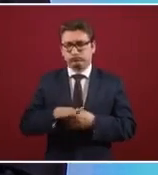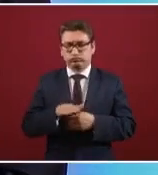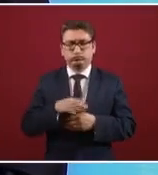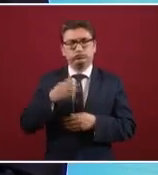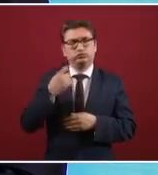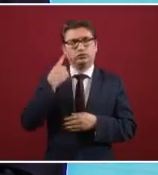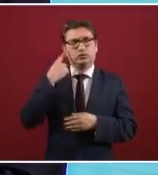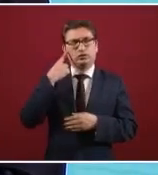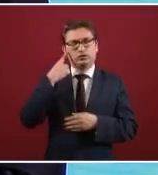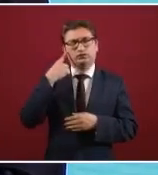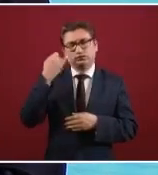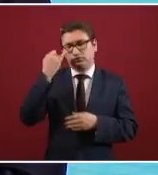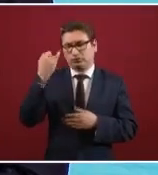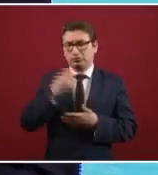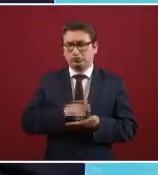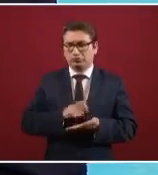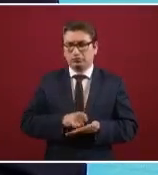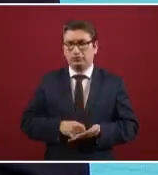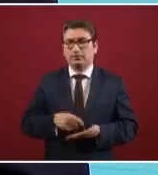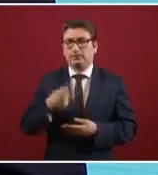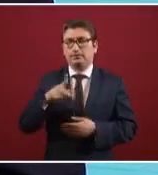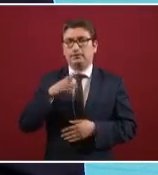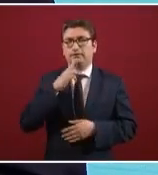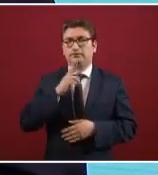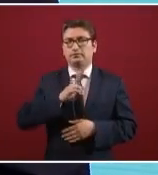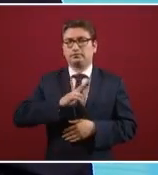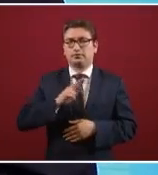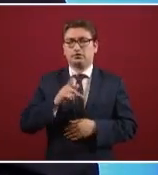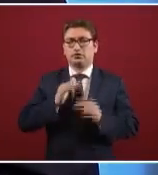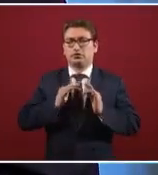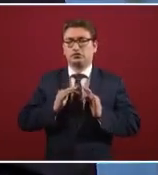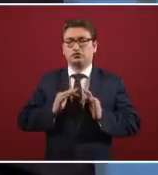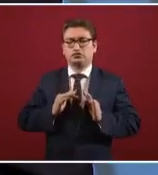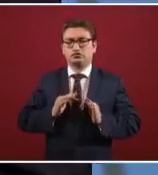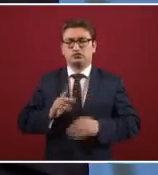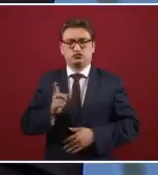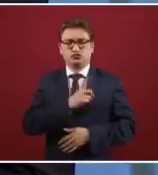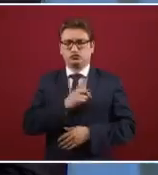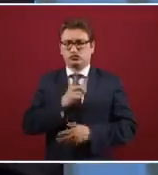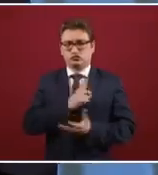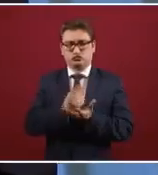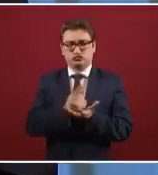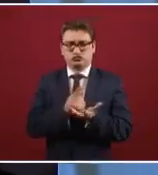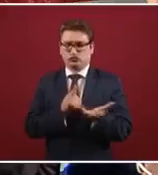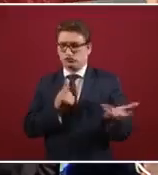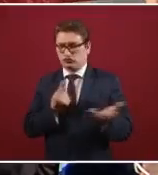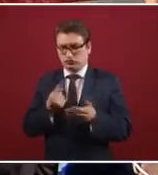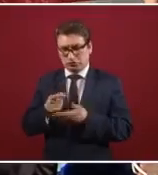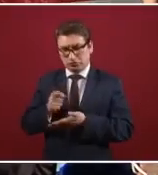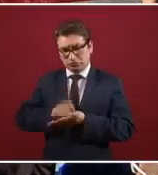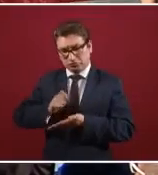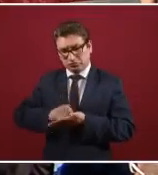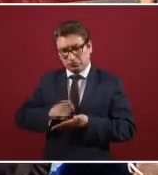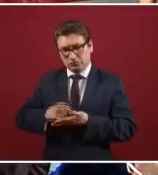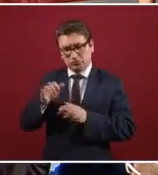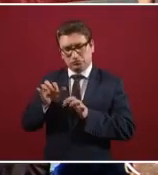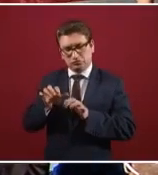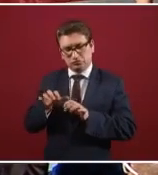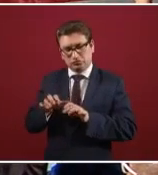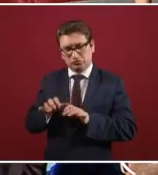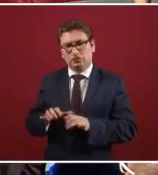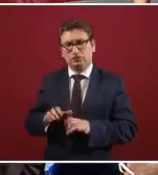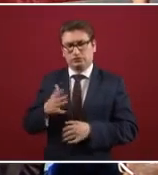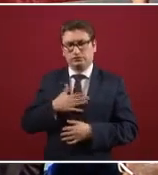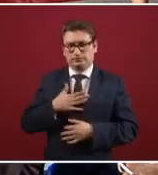cuando se puede pero lo mejor es aislarse y escribir y necesito yo un espacio